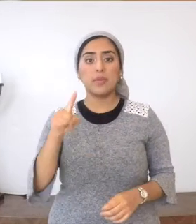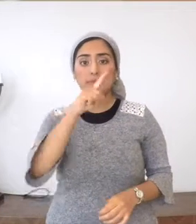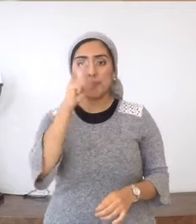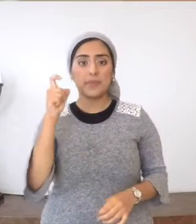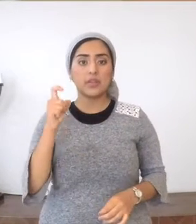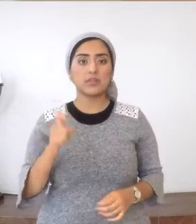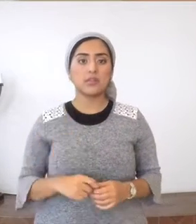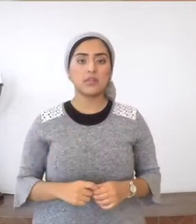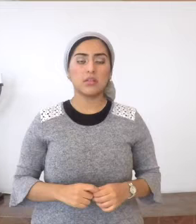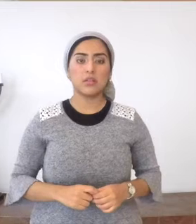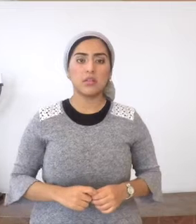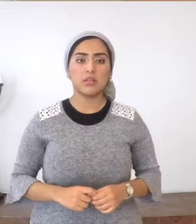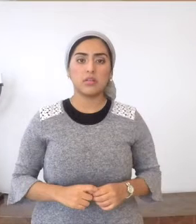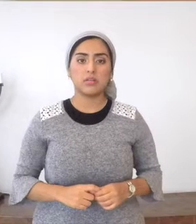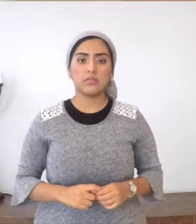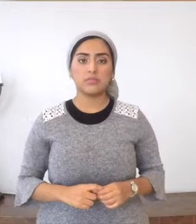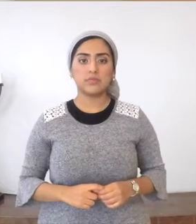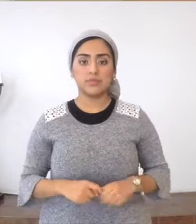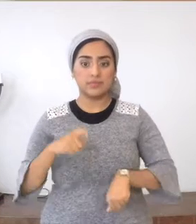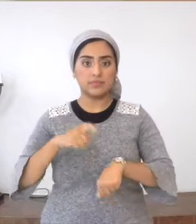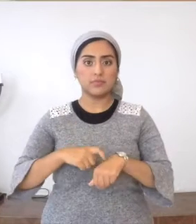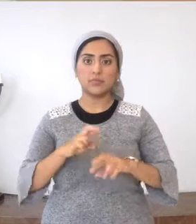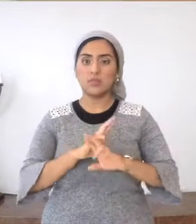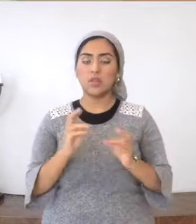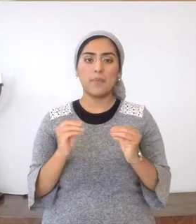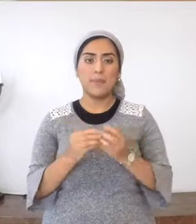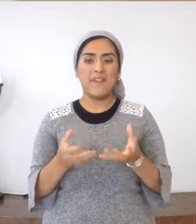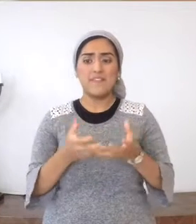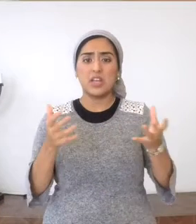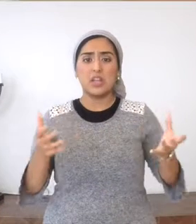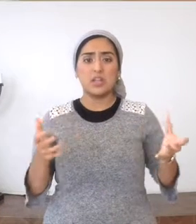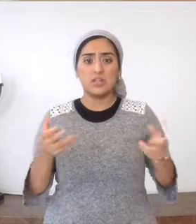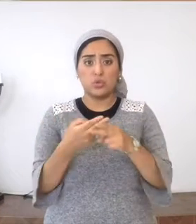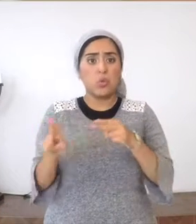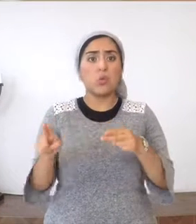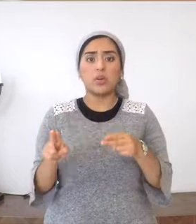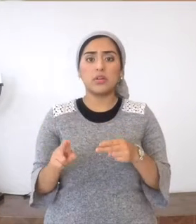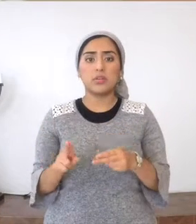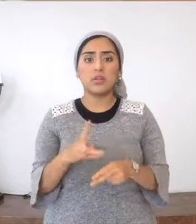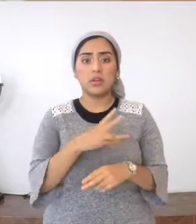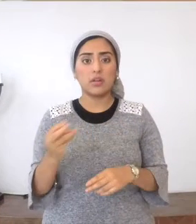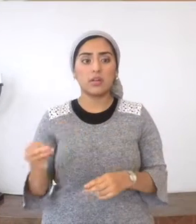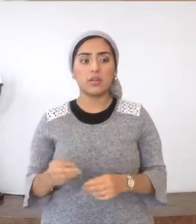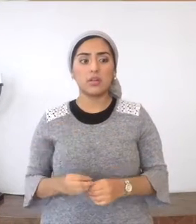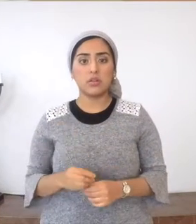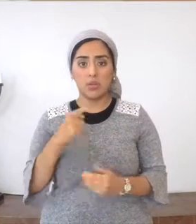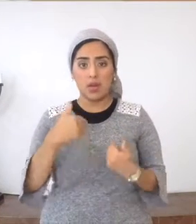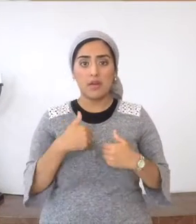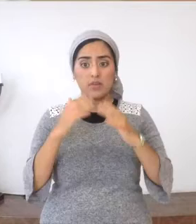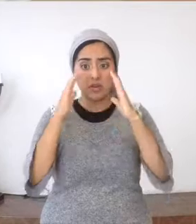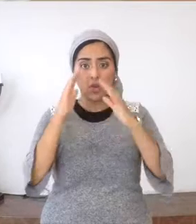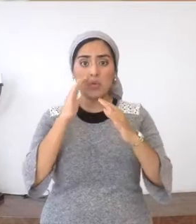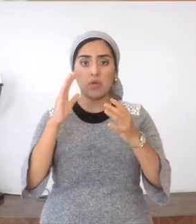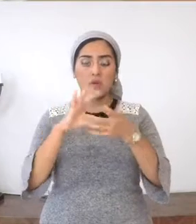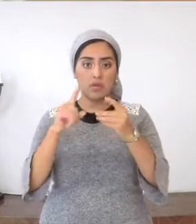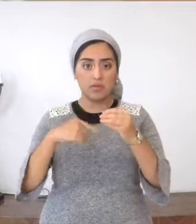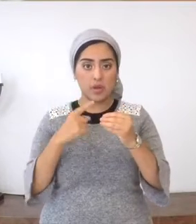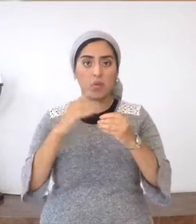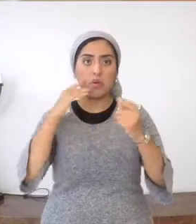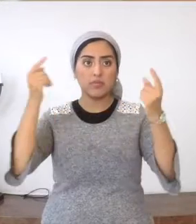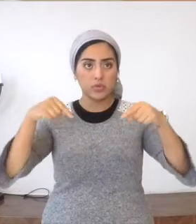no lo son Que se arrepientan De veras Porque ciertamente El tiempo ya es muy corto Hermanos